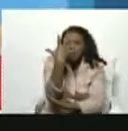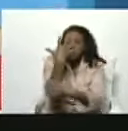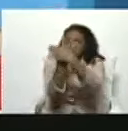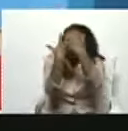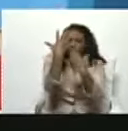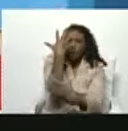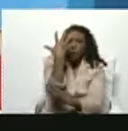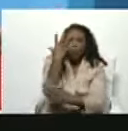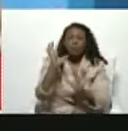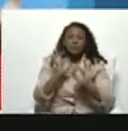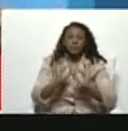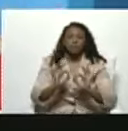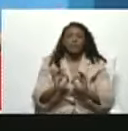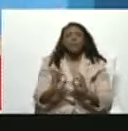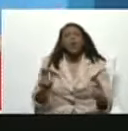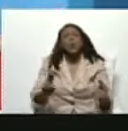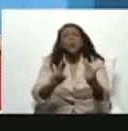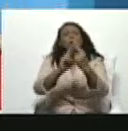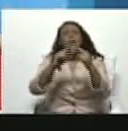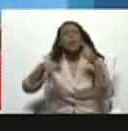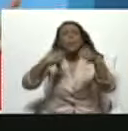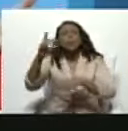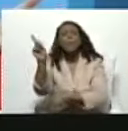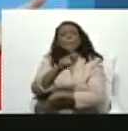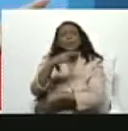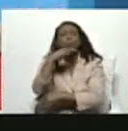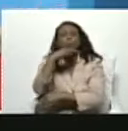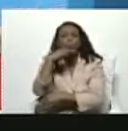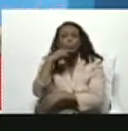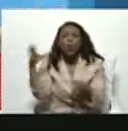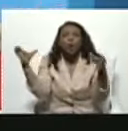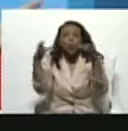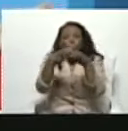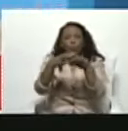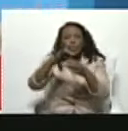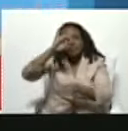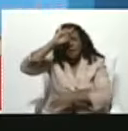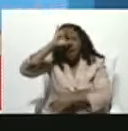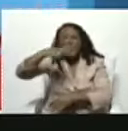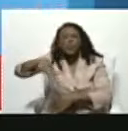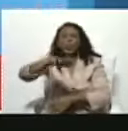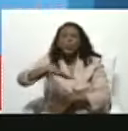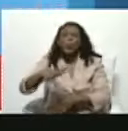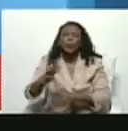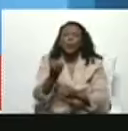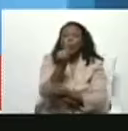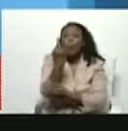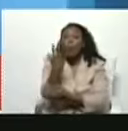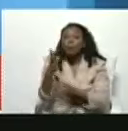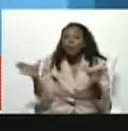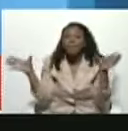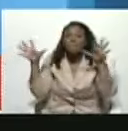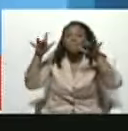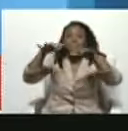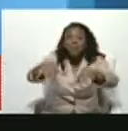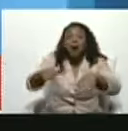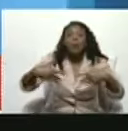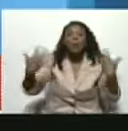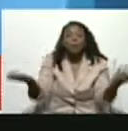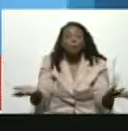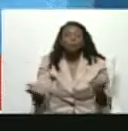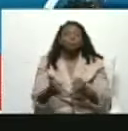sobre este encuentro que habrá el próximo octubre de las cofradías de los Diablos Danzantes. ¿Dónde va a ser? ¿Cuántas cofradías estarían allí